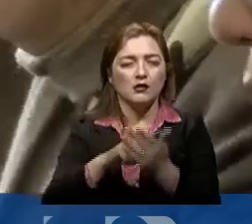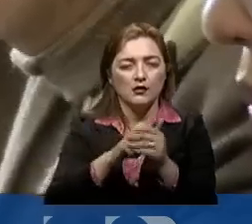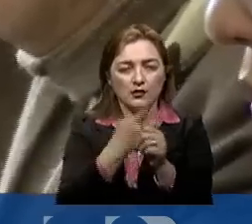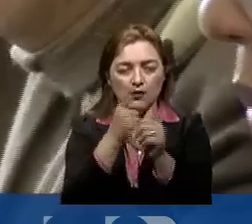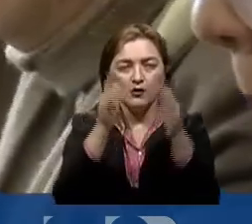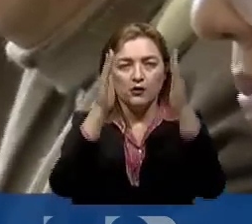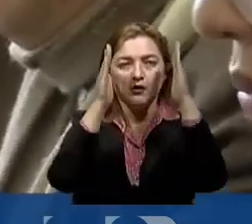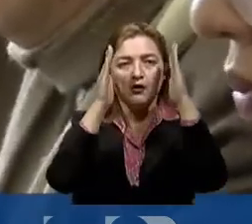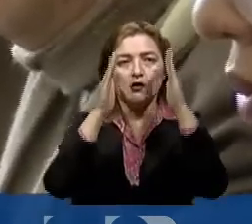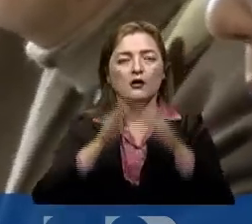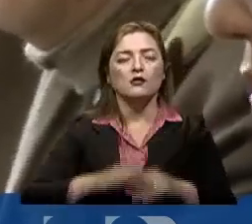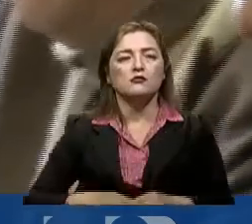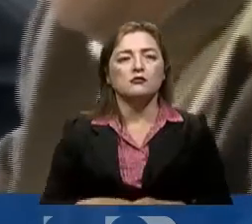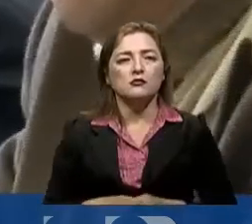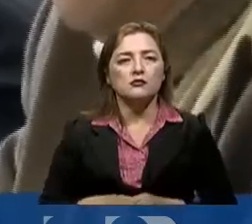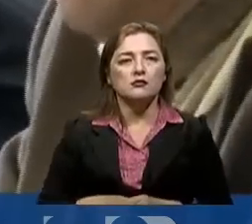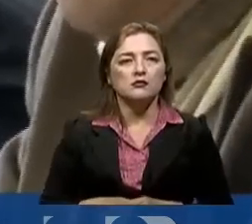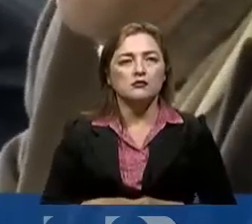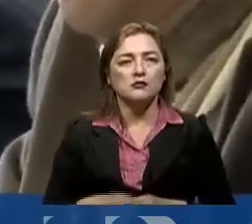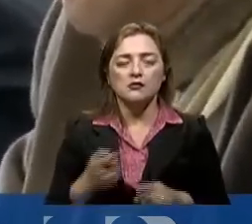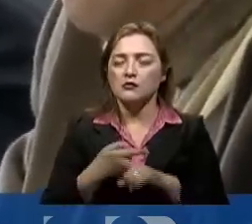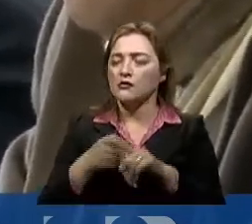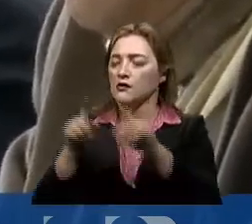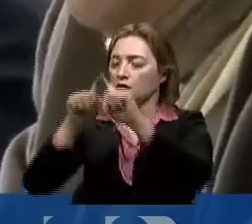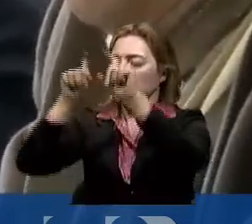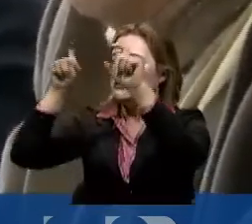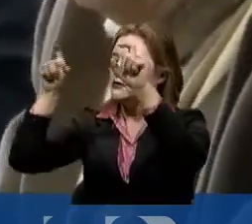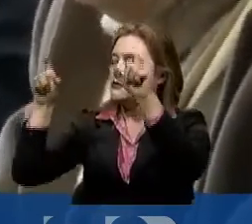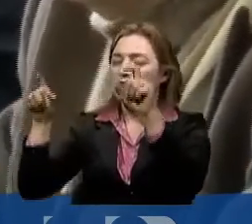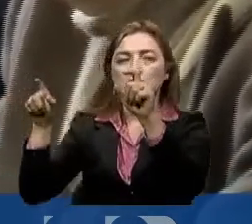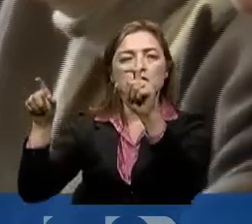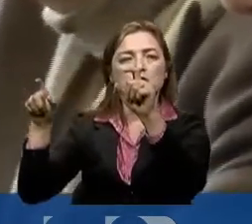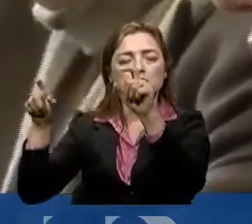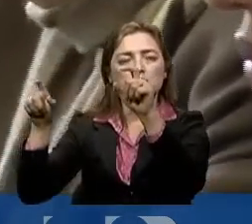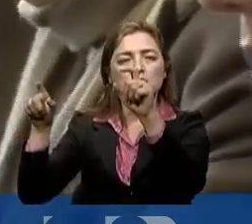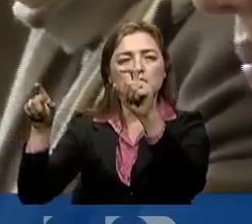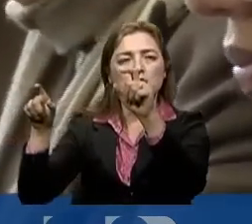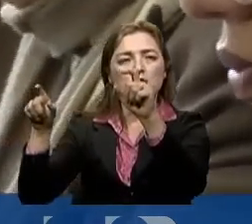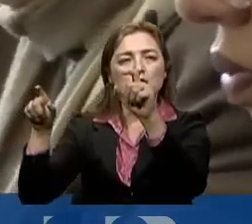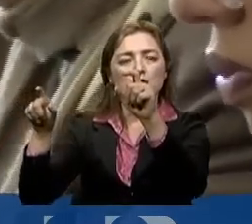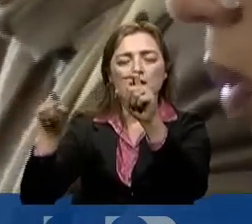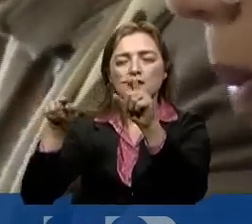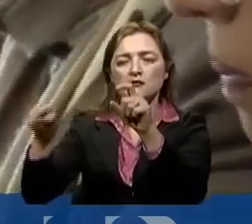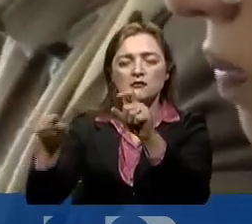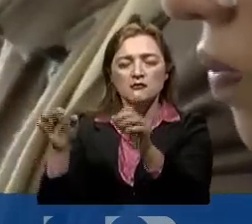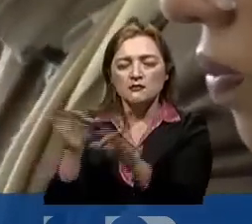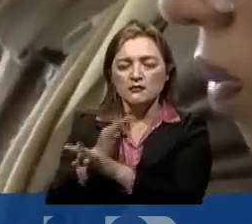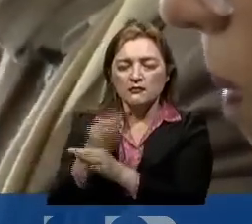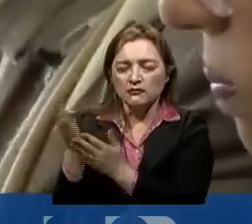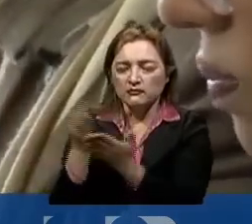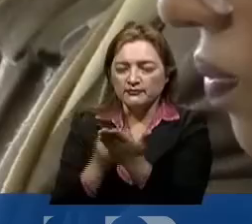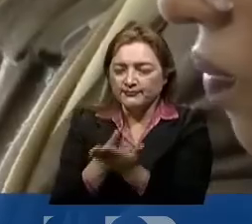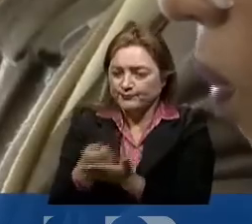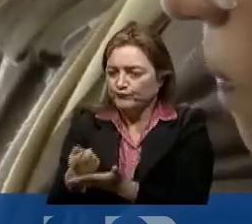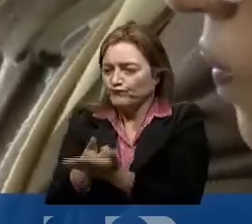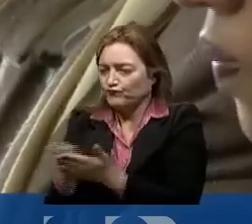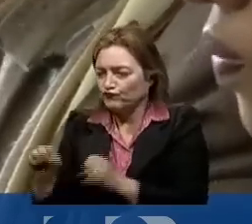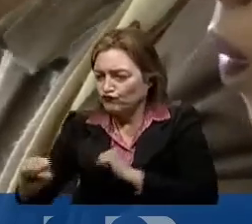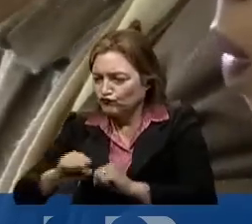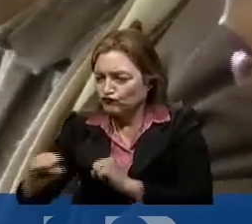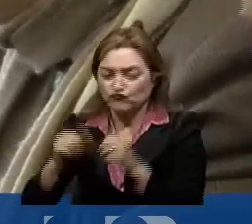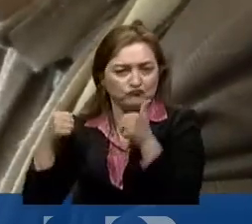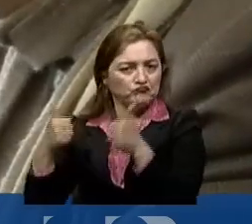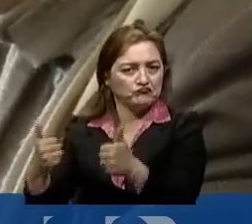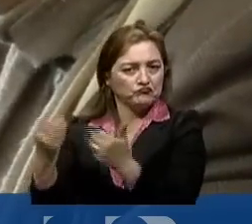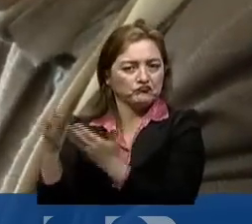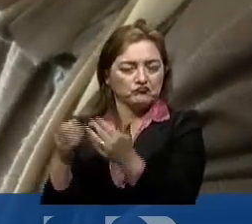priorizar. Hay mucha diferencia entre unas empresas que son muy óptimas en su manejo, que se evidencia que el